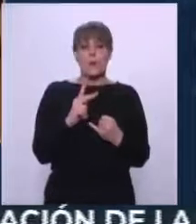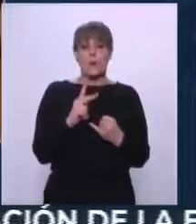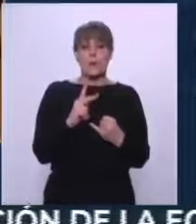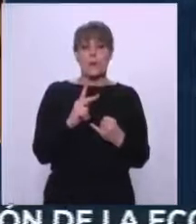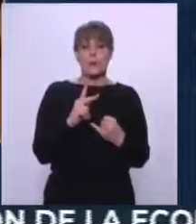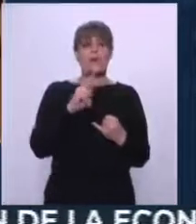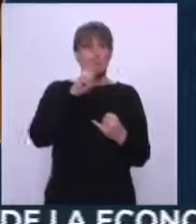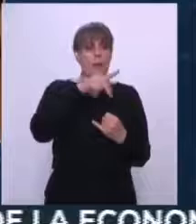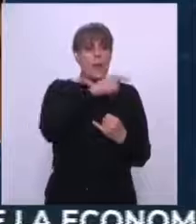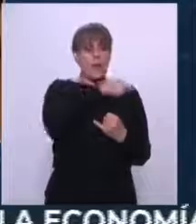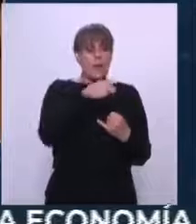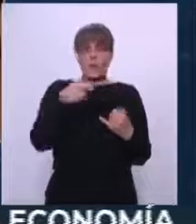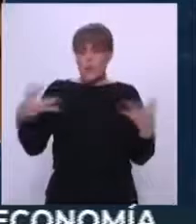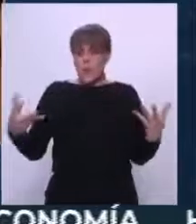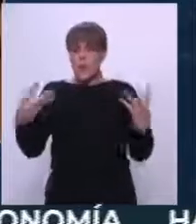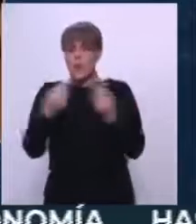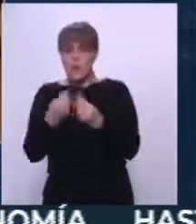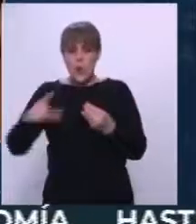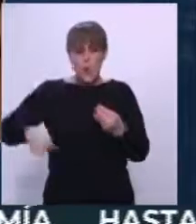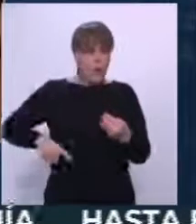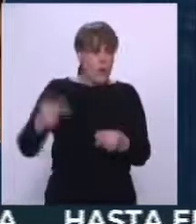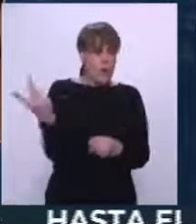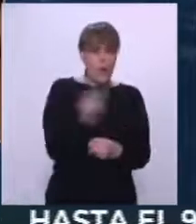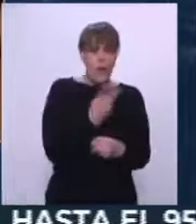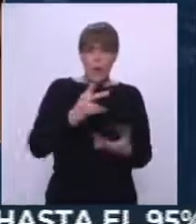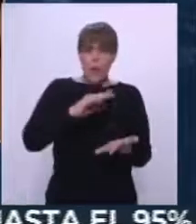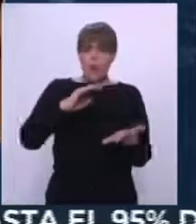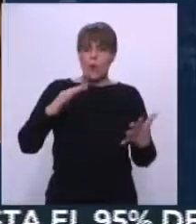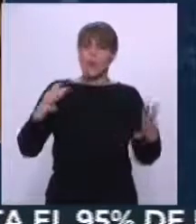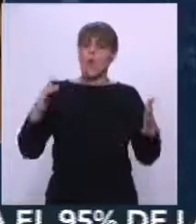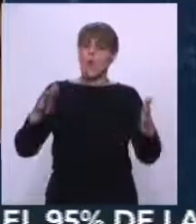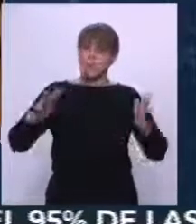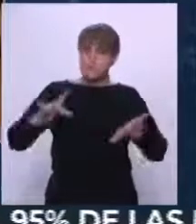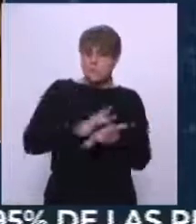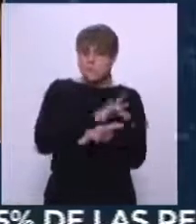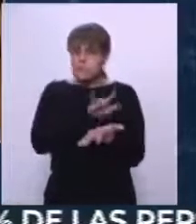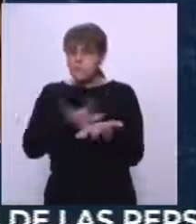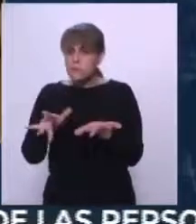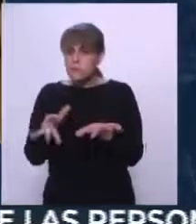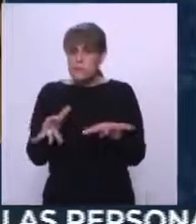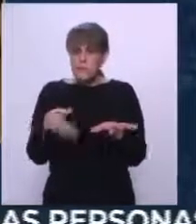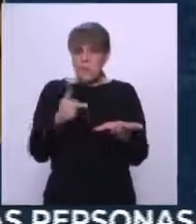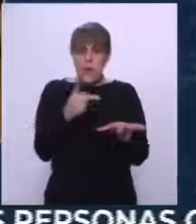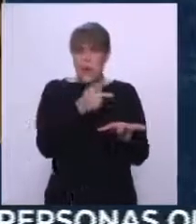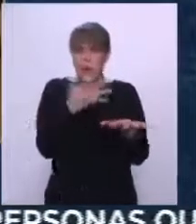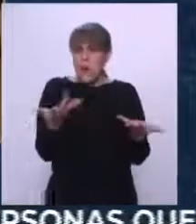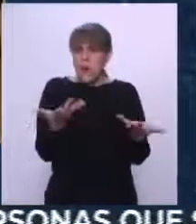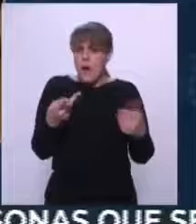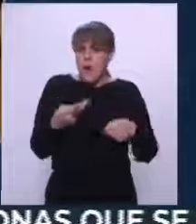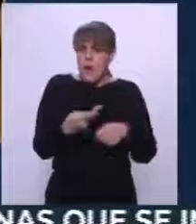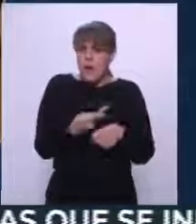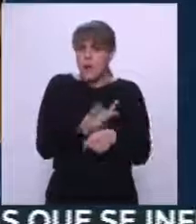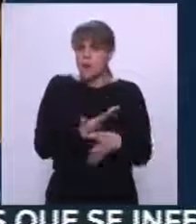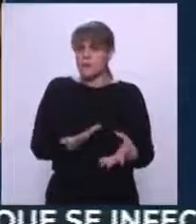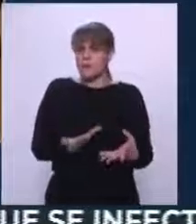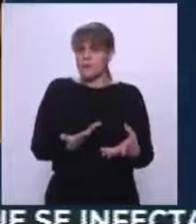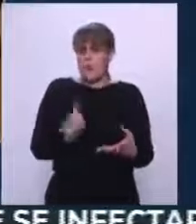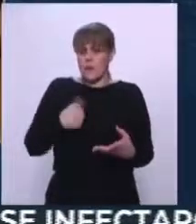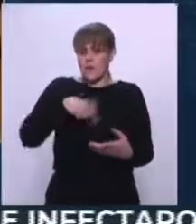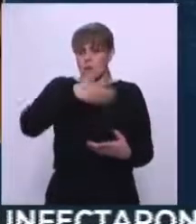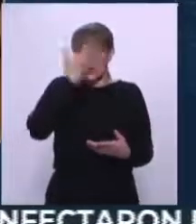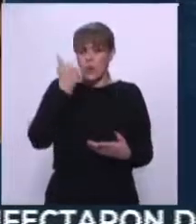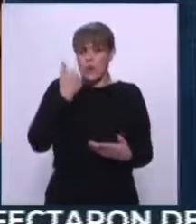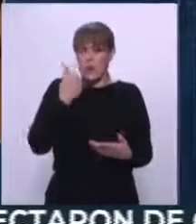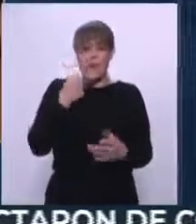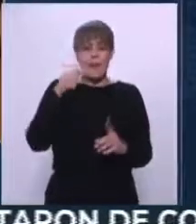estaba colaborando supuestamente directamente. Entonces, esto realmente, ¿cómo vamos a saber si este fue el general Cienfuegos, la cabeza de las Fuerzas Armadas